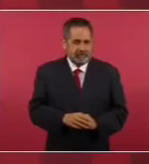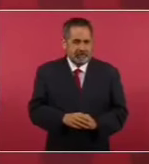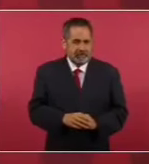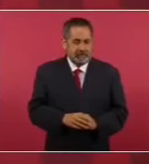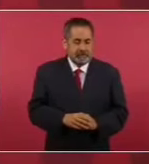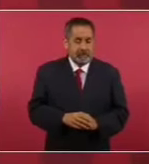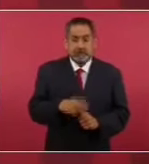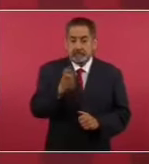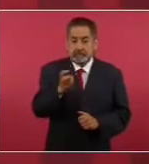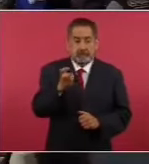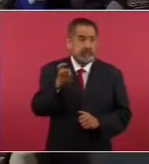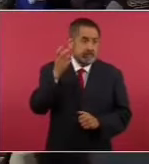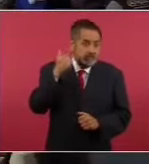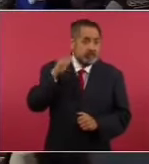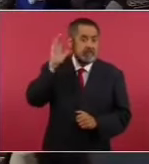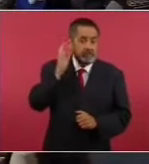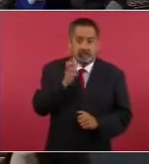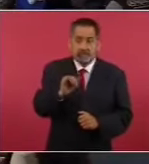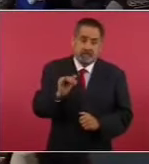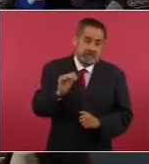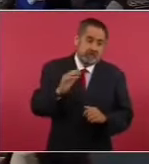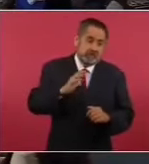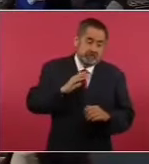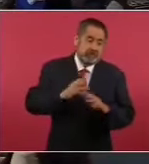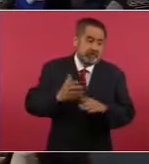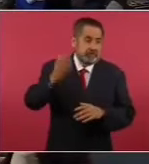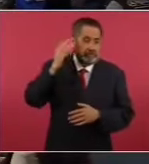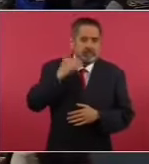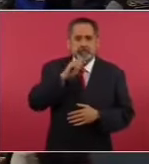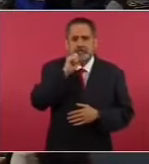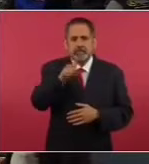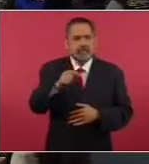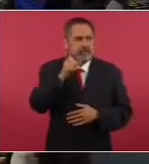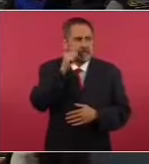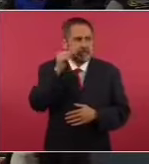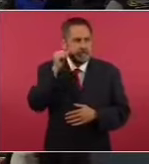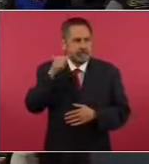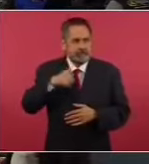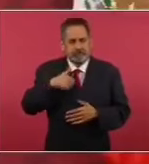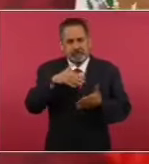Y así estábamos. Y también ayer leí